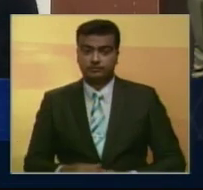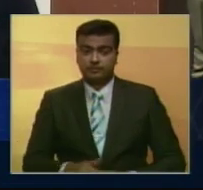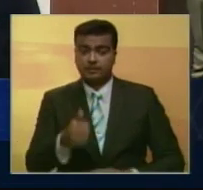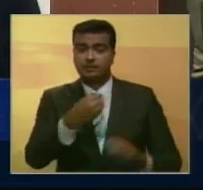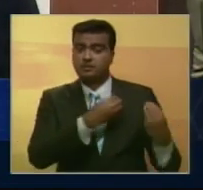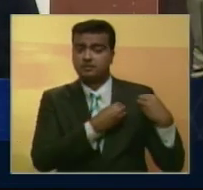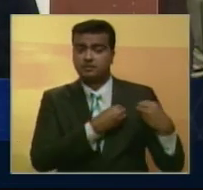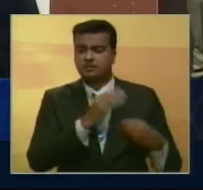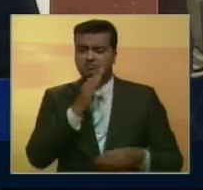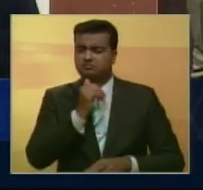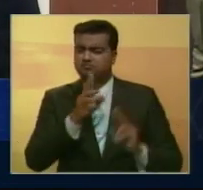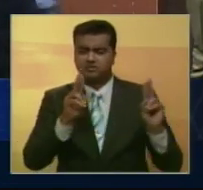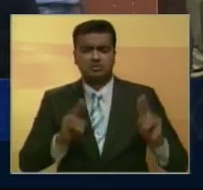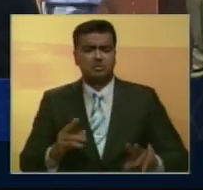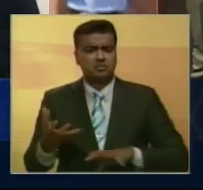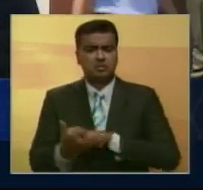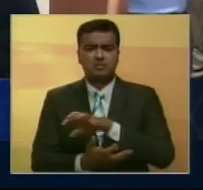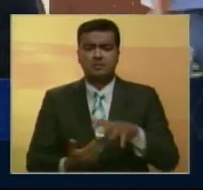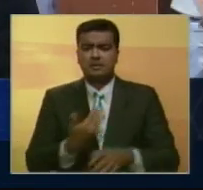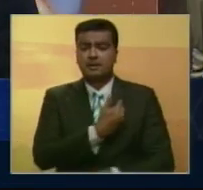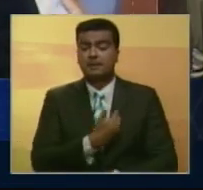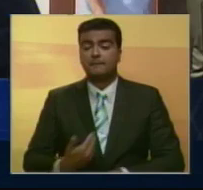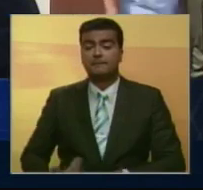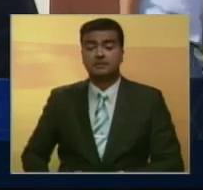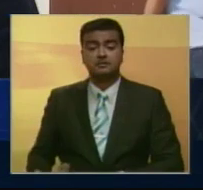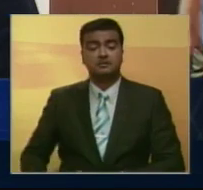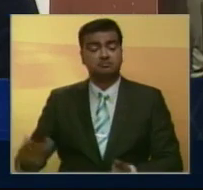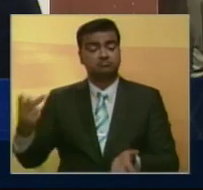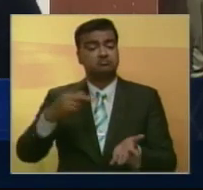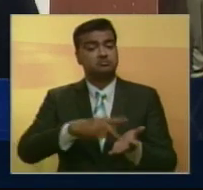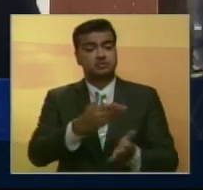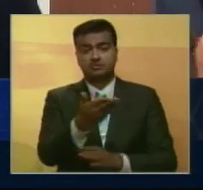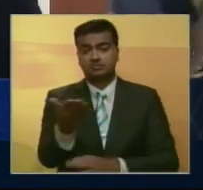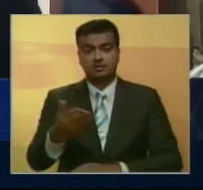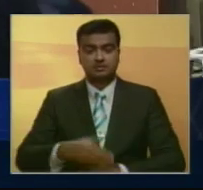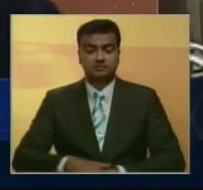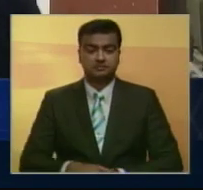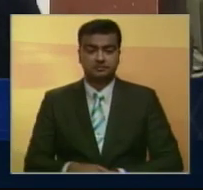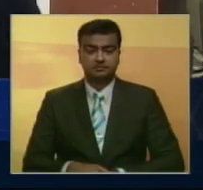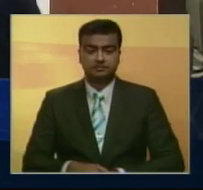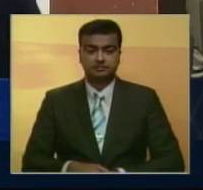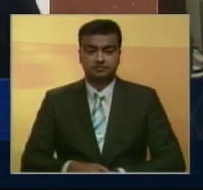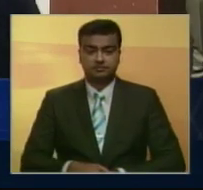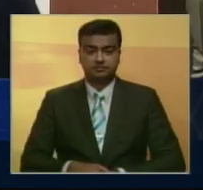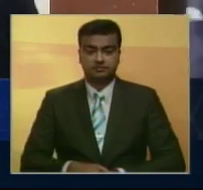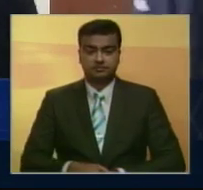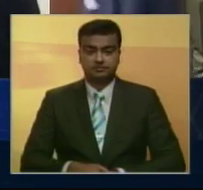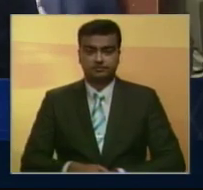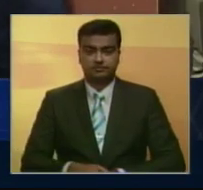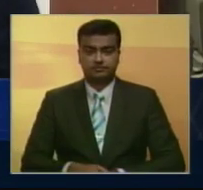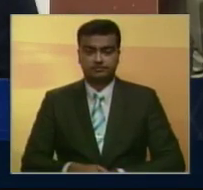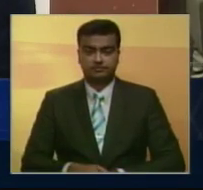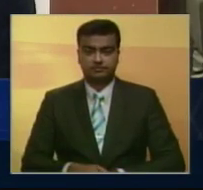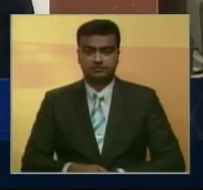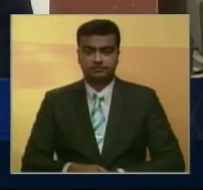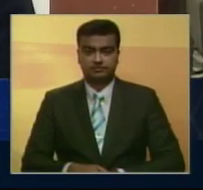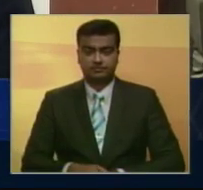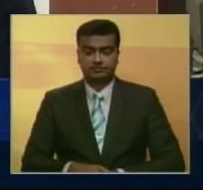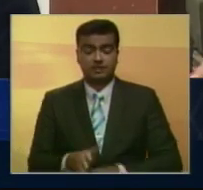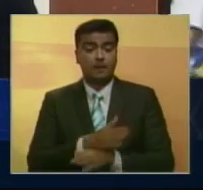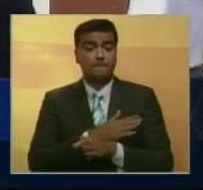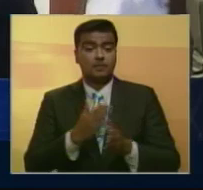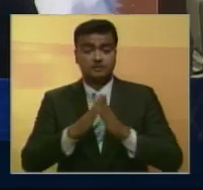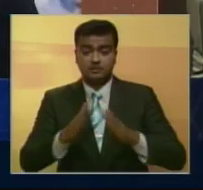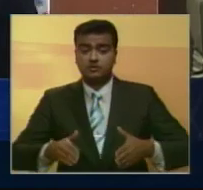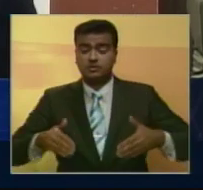país que no hay ningún impedimento para que el presidente de la República realice su memoria y cuenta, luego de haberse